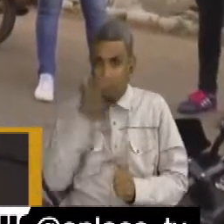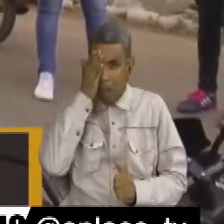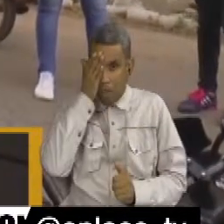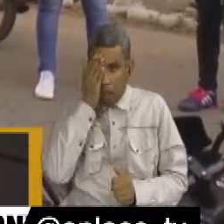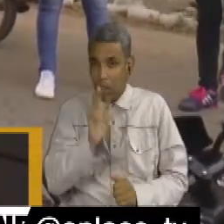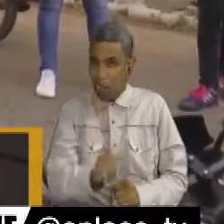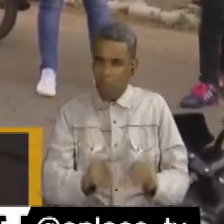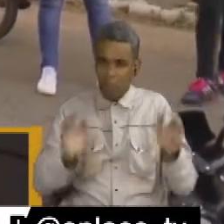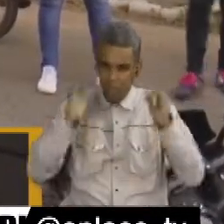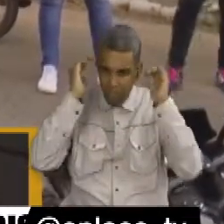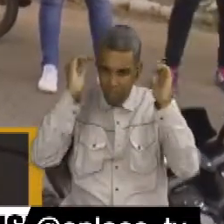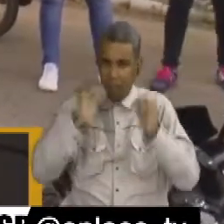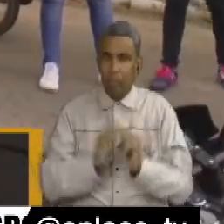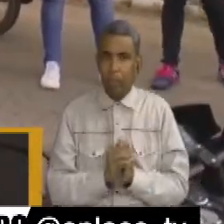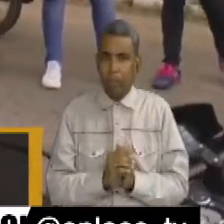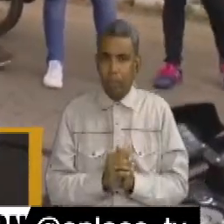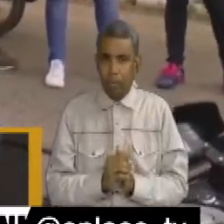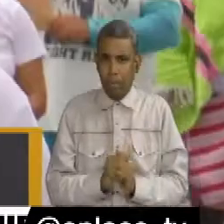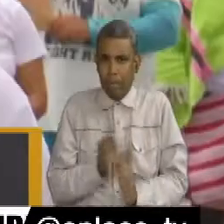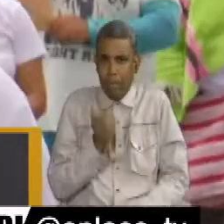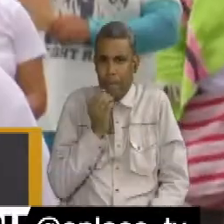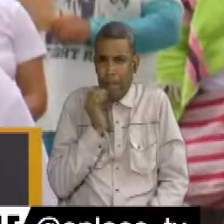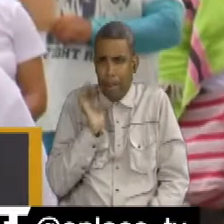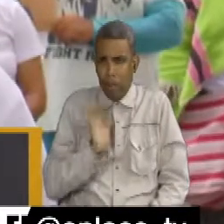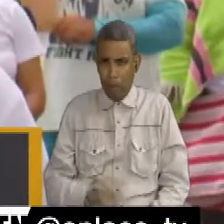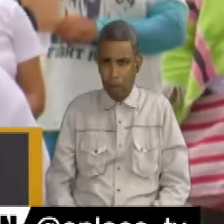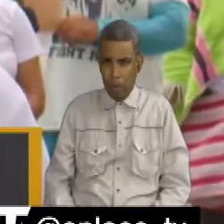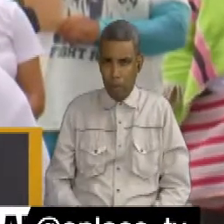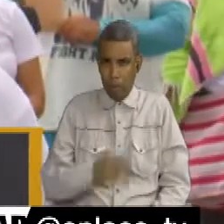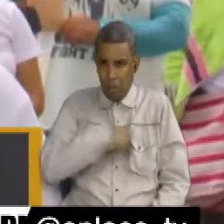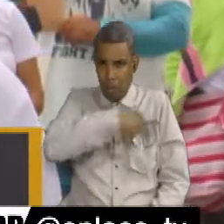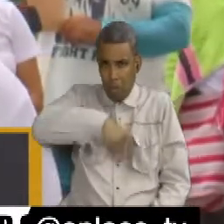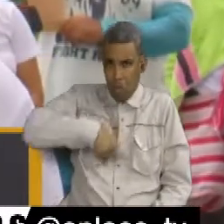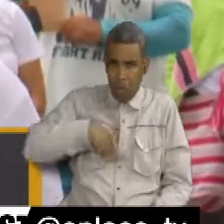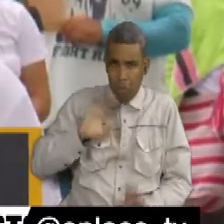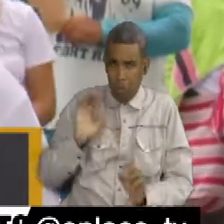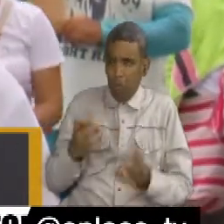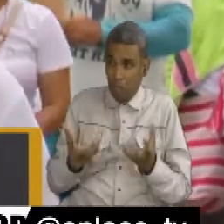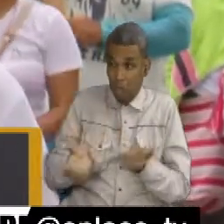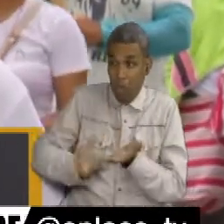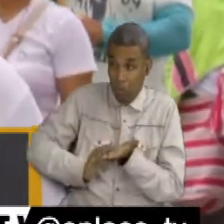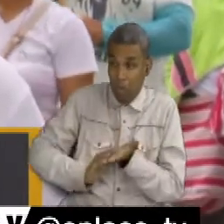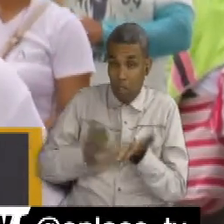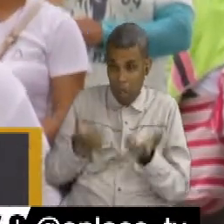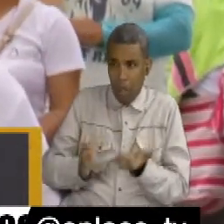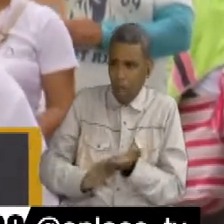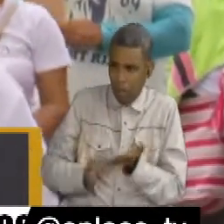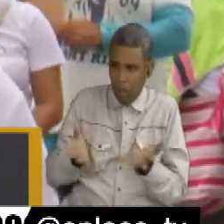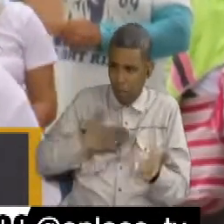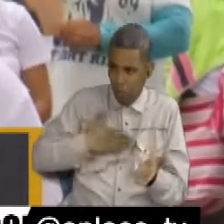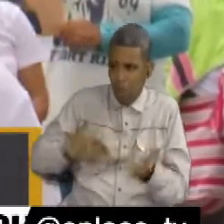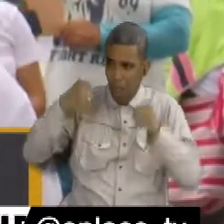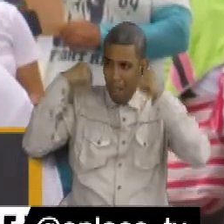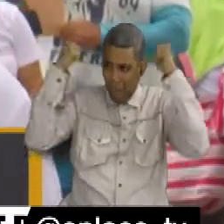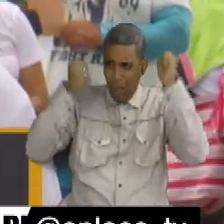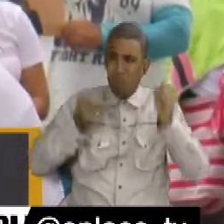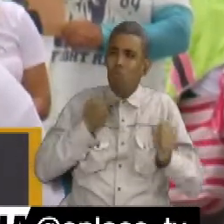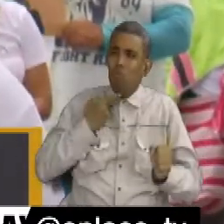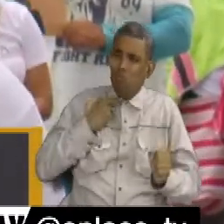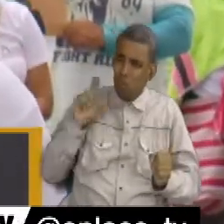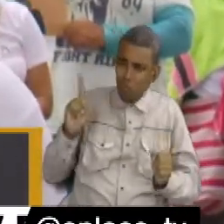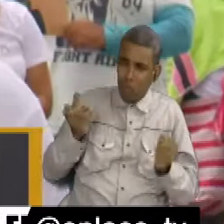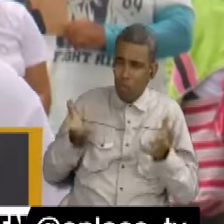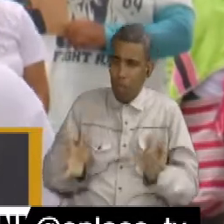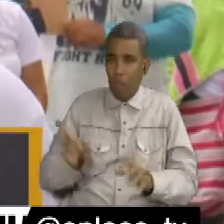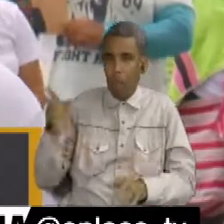fuera, a la segunda semana de haber iniciado este paro se hubiera solucionado, pero el gobierno no da muestra de querer interesarse por